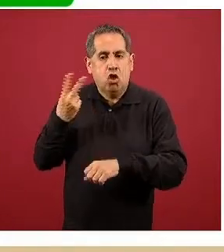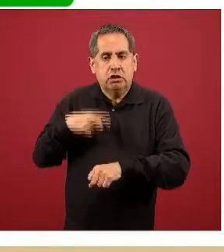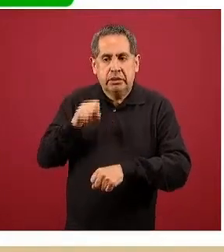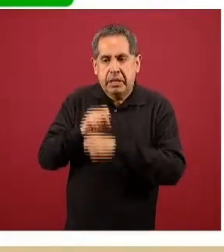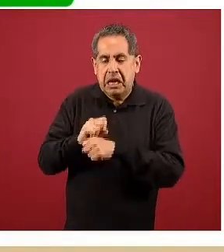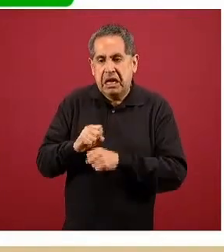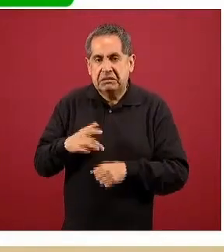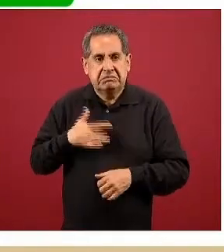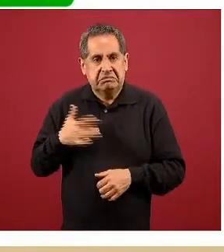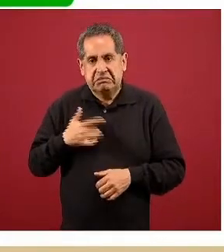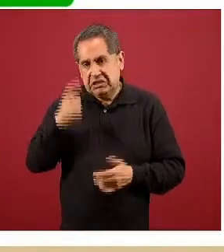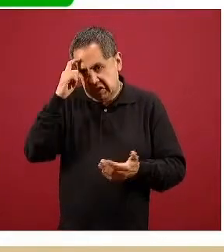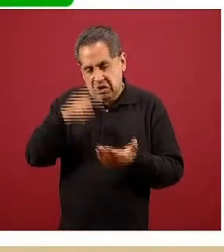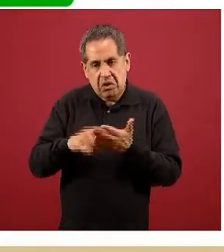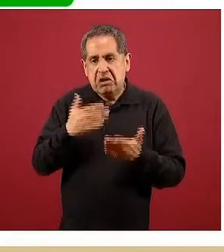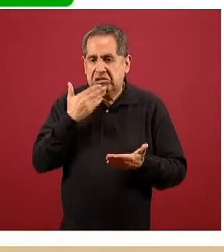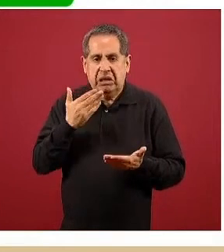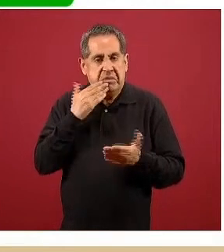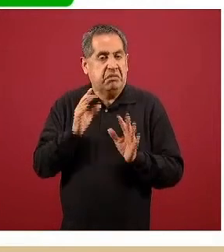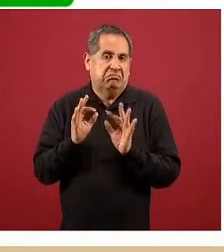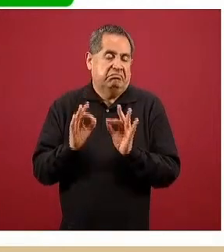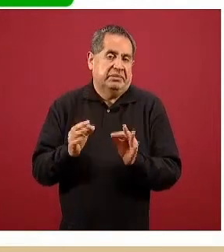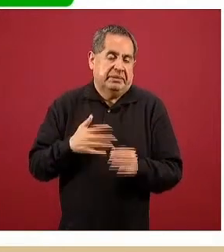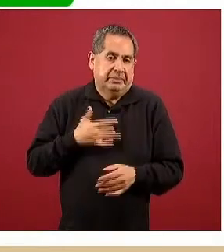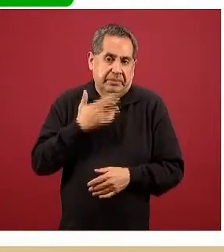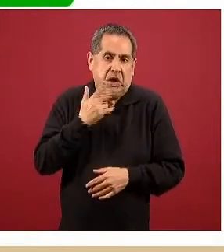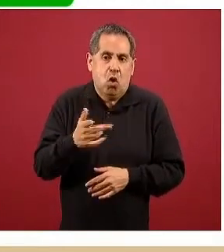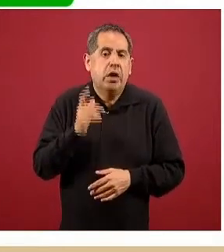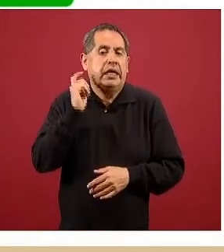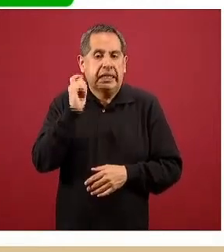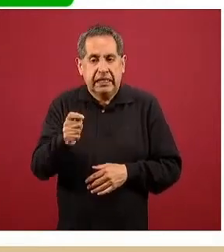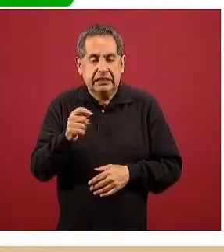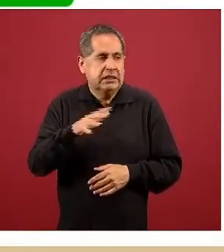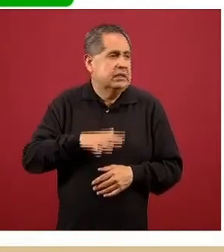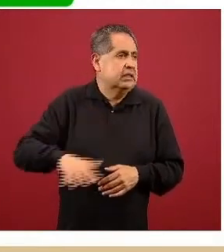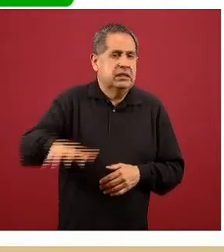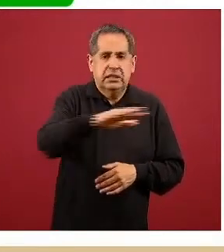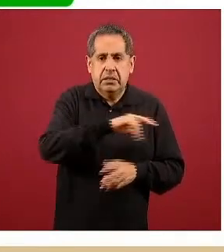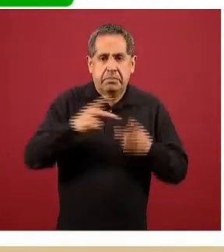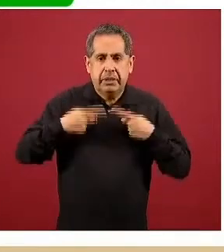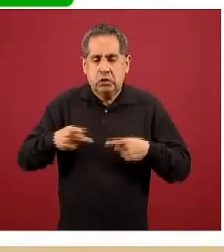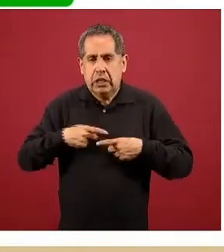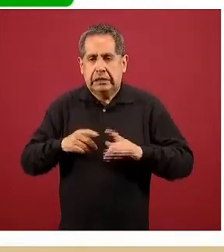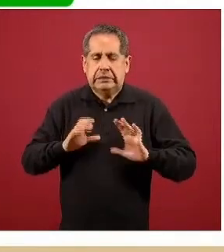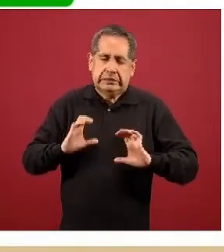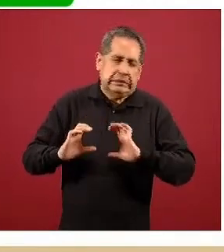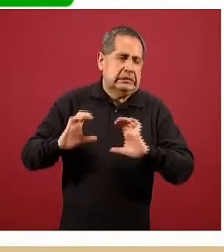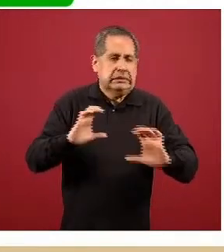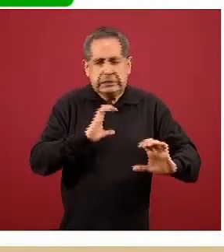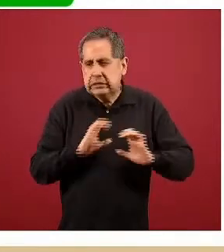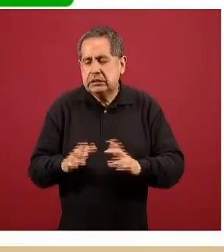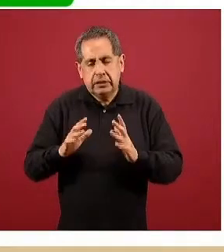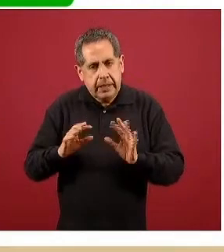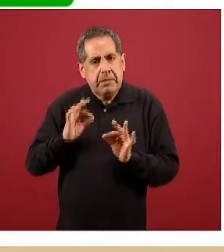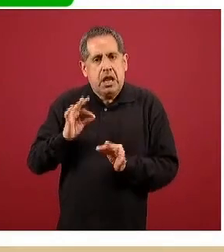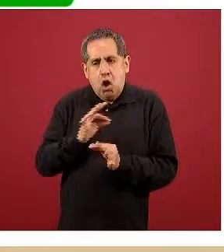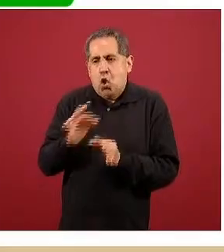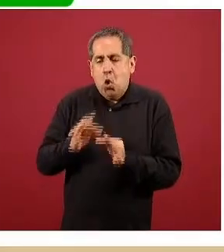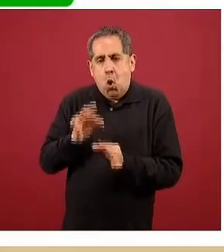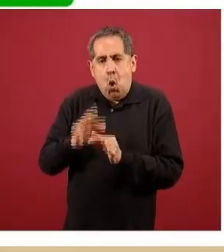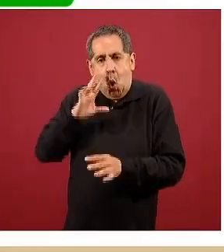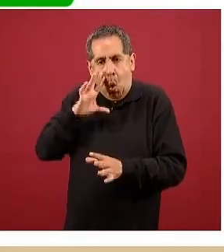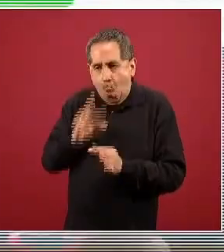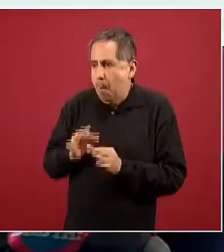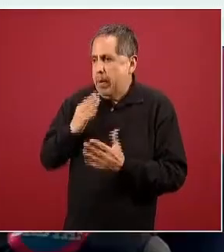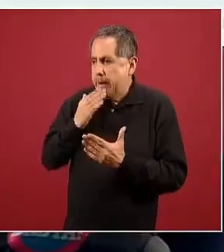que es un buen signo de que la sociedad está respondiendo, de que estamos respondiendo todos